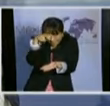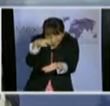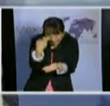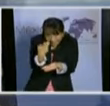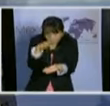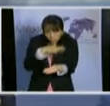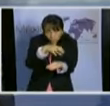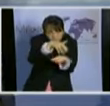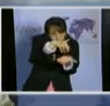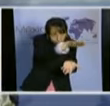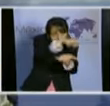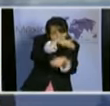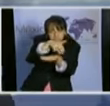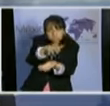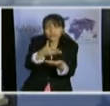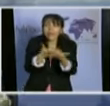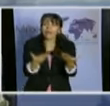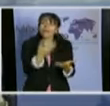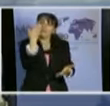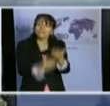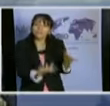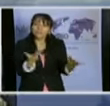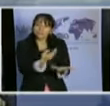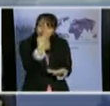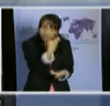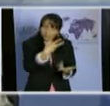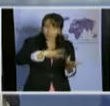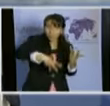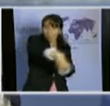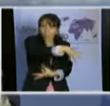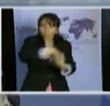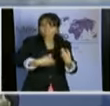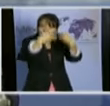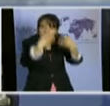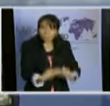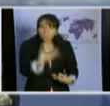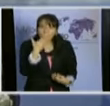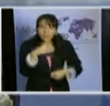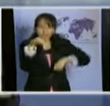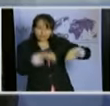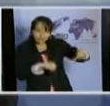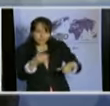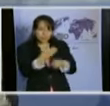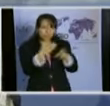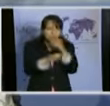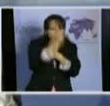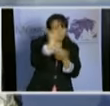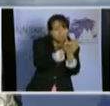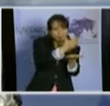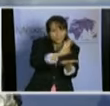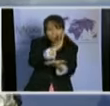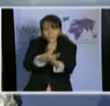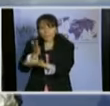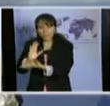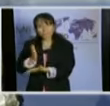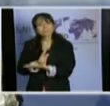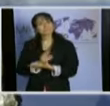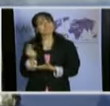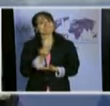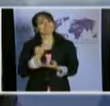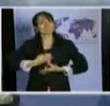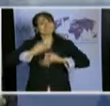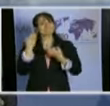de desarrollo. A mí me parece que para hacer en síntesis un comentario a esa pregunta, que da para discutirlo por supuesto muchísimo